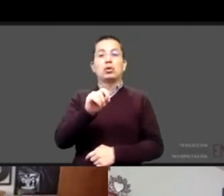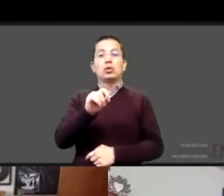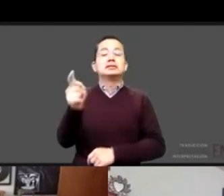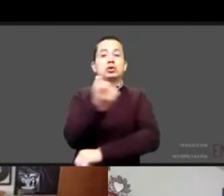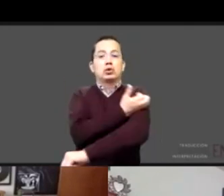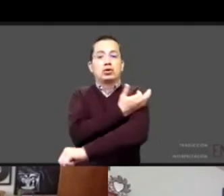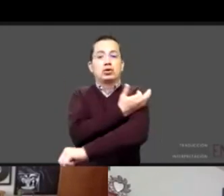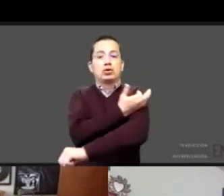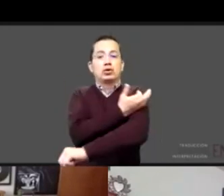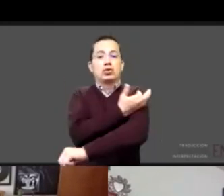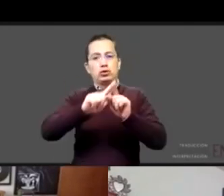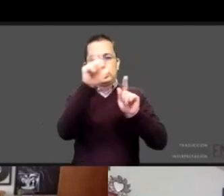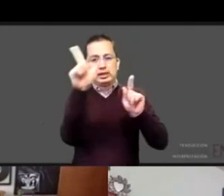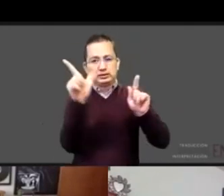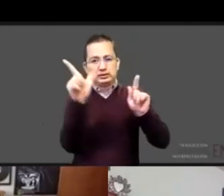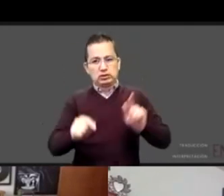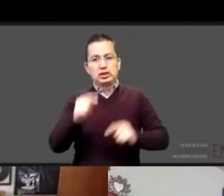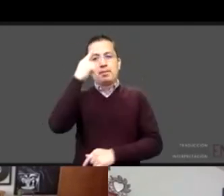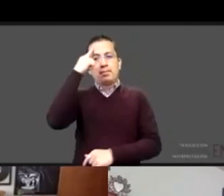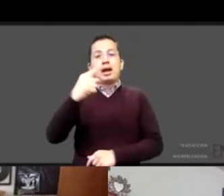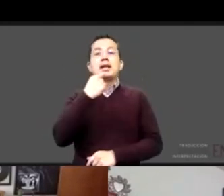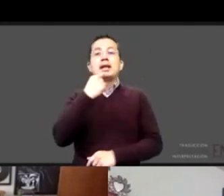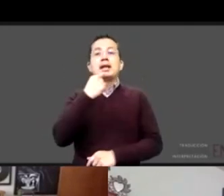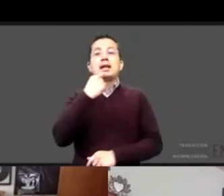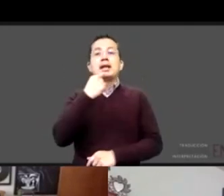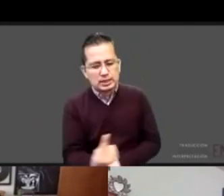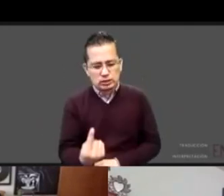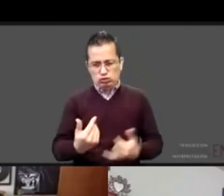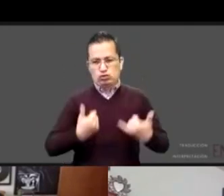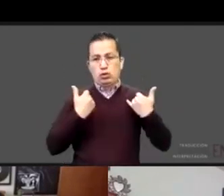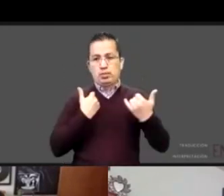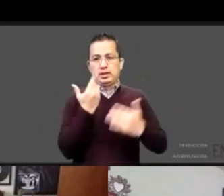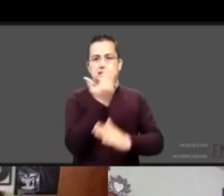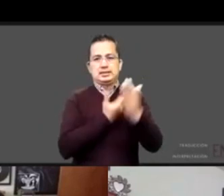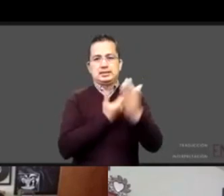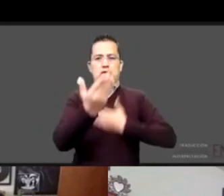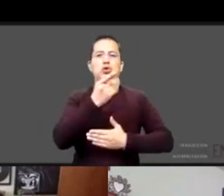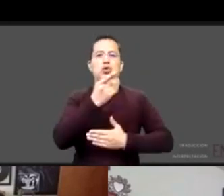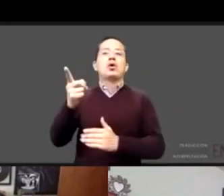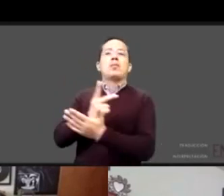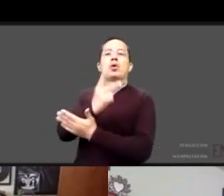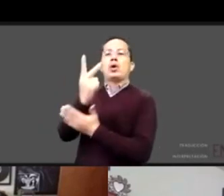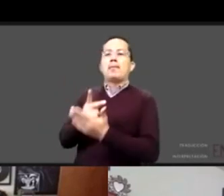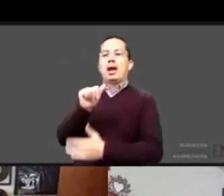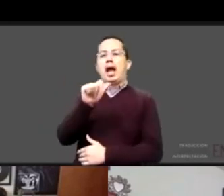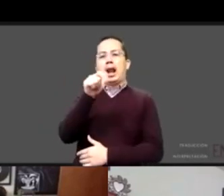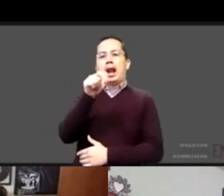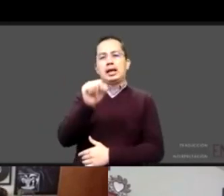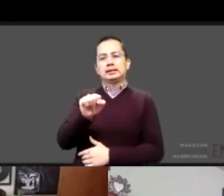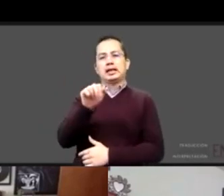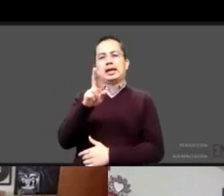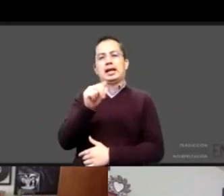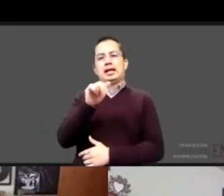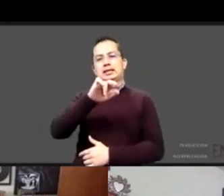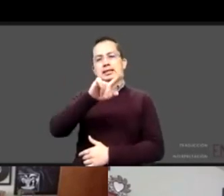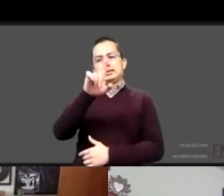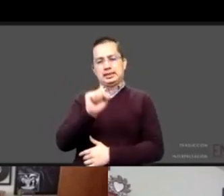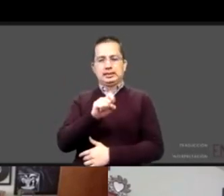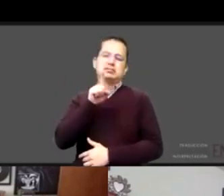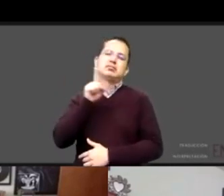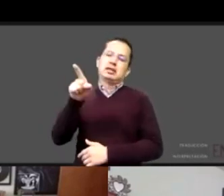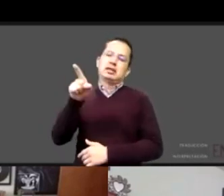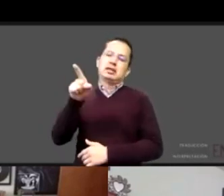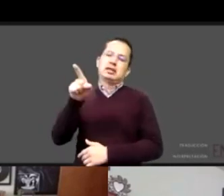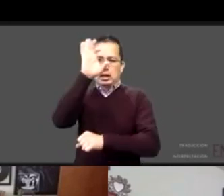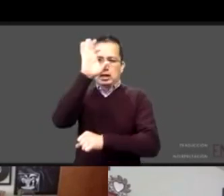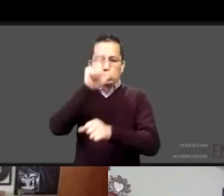Cultural Infantil del programa Alas y Raíces de la Secretaría de Cultura. Él nos va a hablar de cómo involucrar a las niñas y los niños y a los